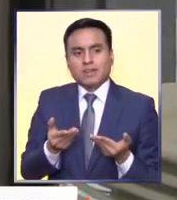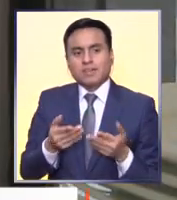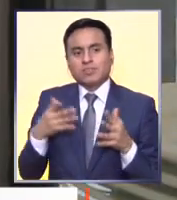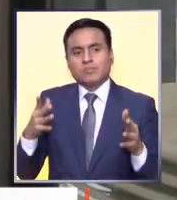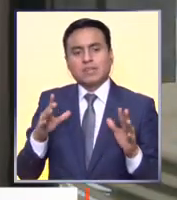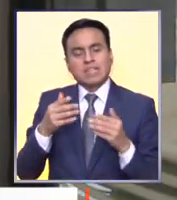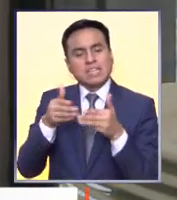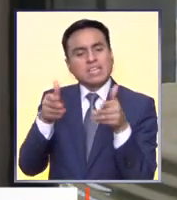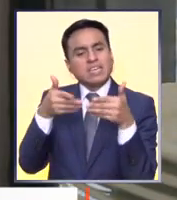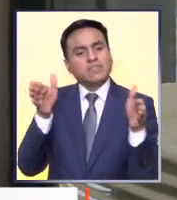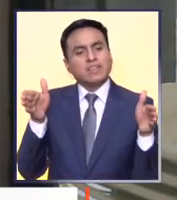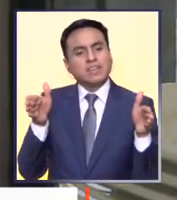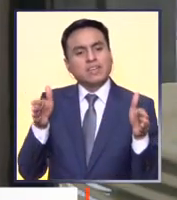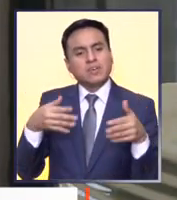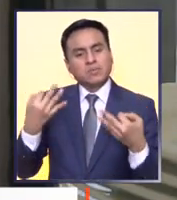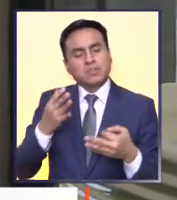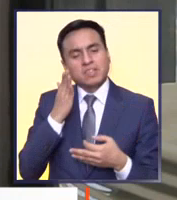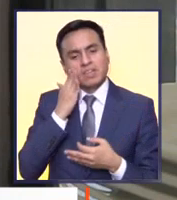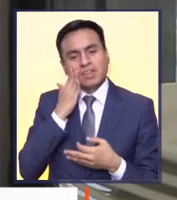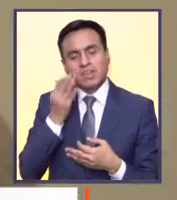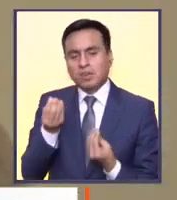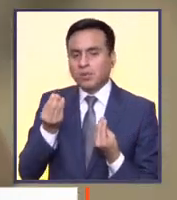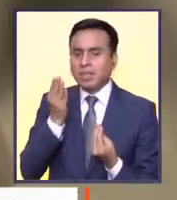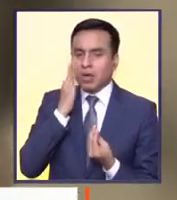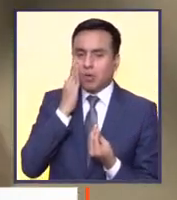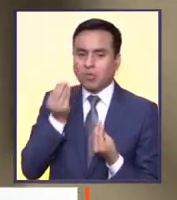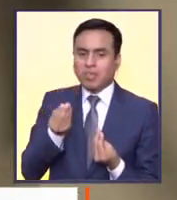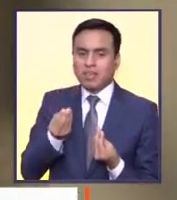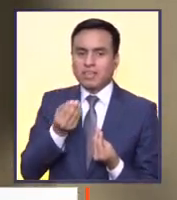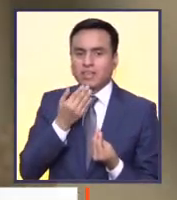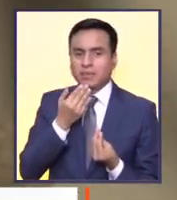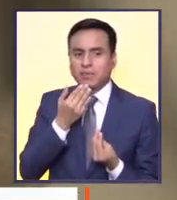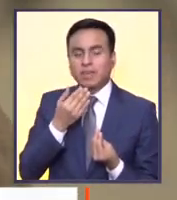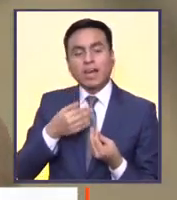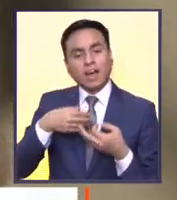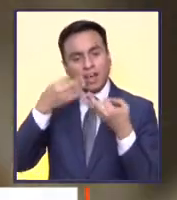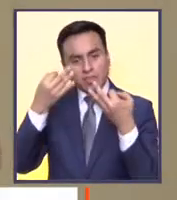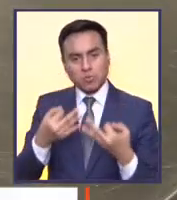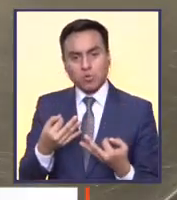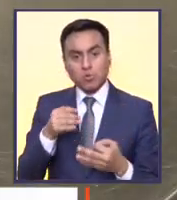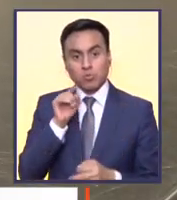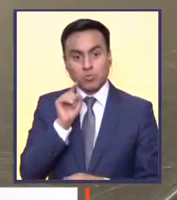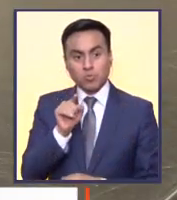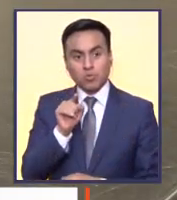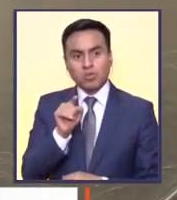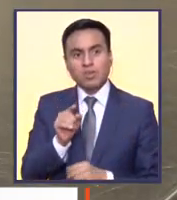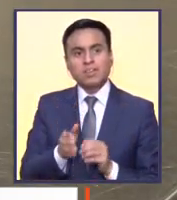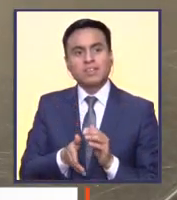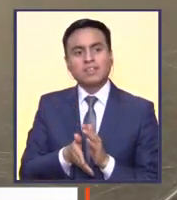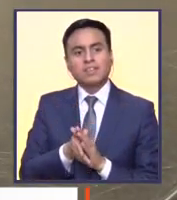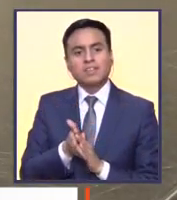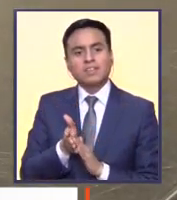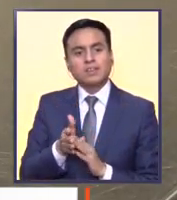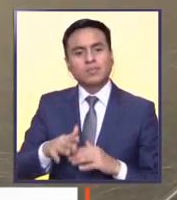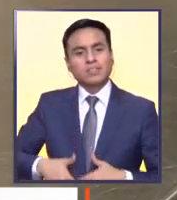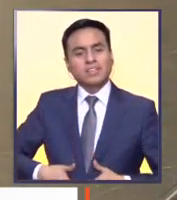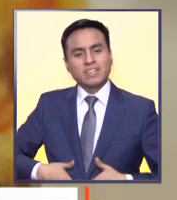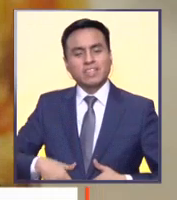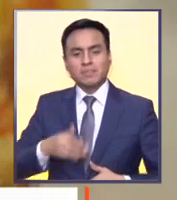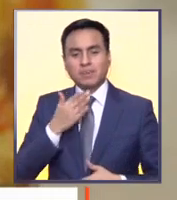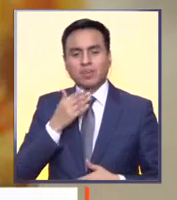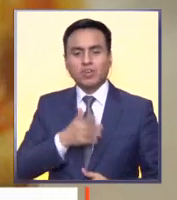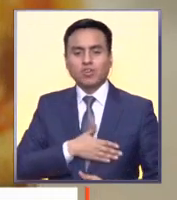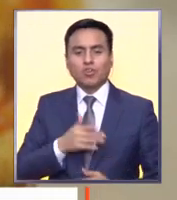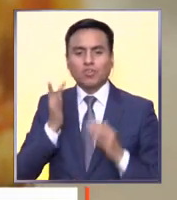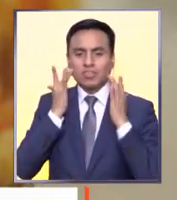libre, con mucha onda, con muy buena onda también, y donde te aseguro que vas a salir con la guatita llena y el corazón contento.